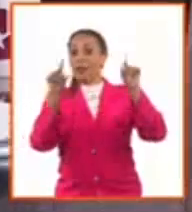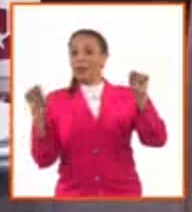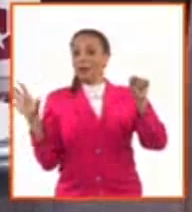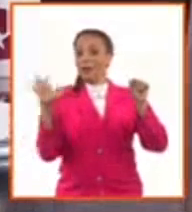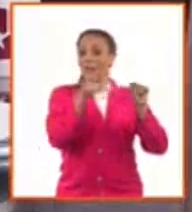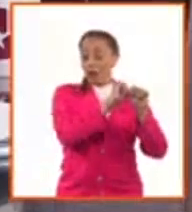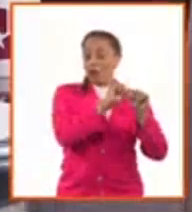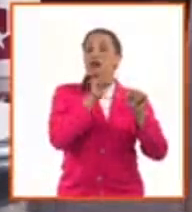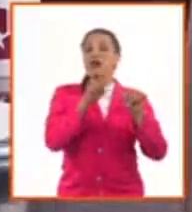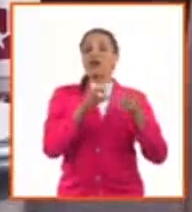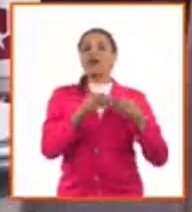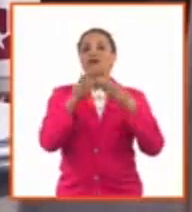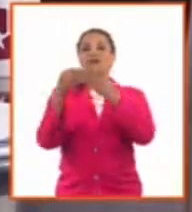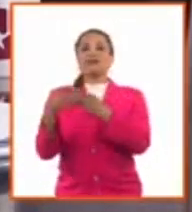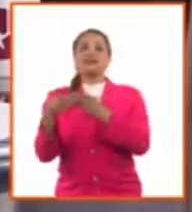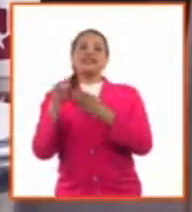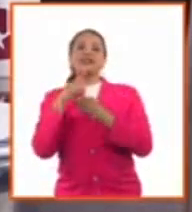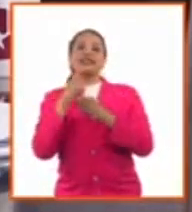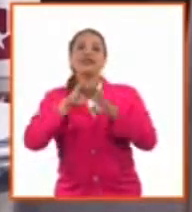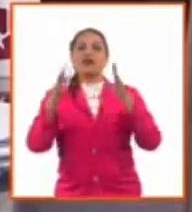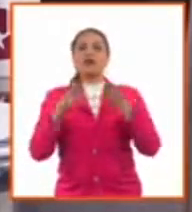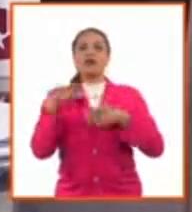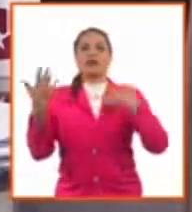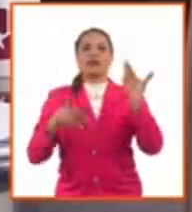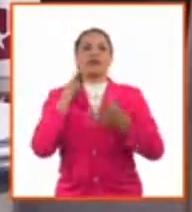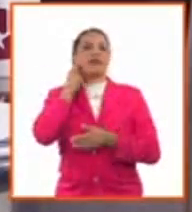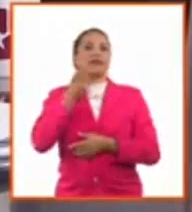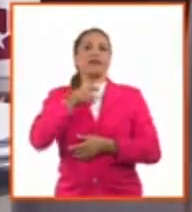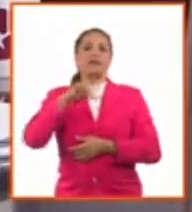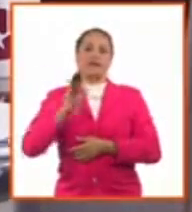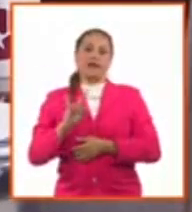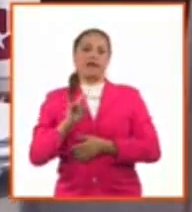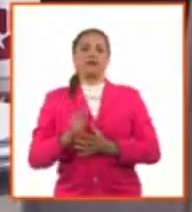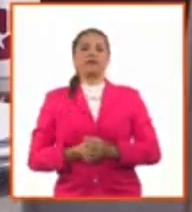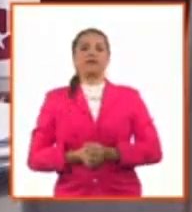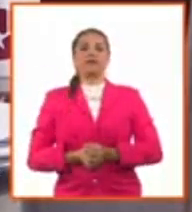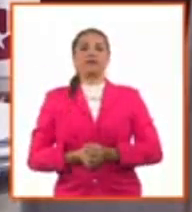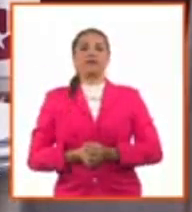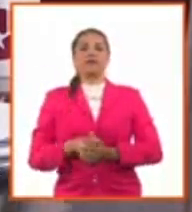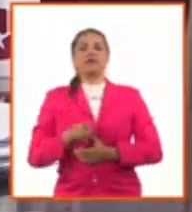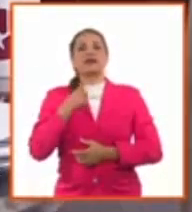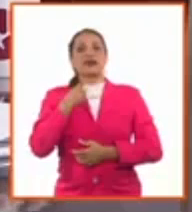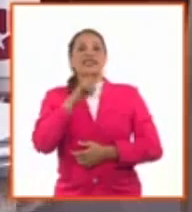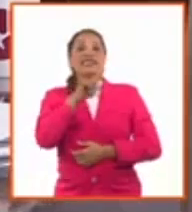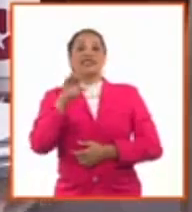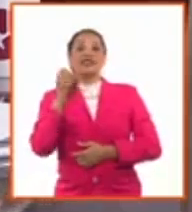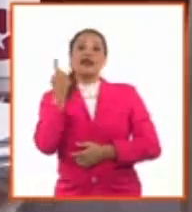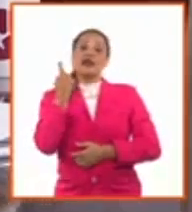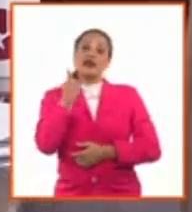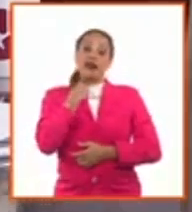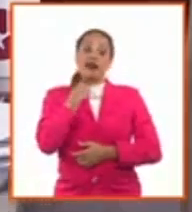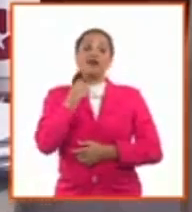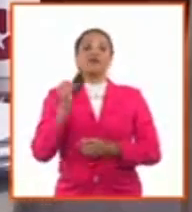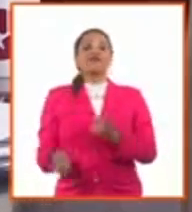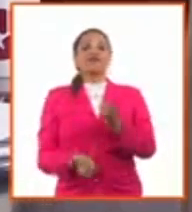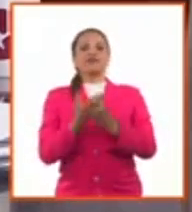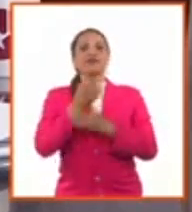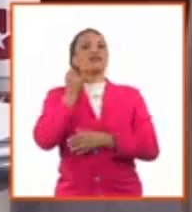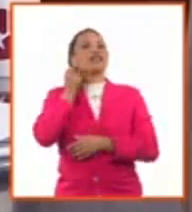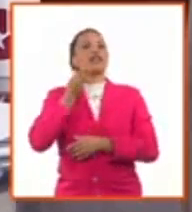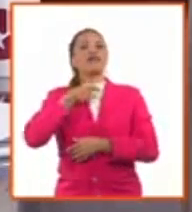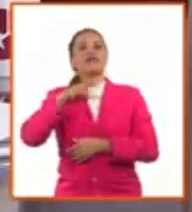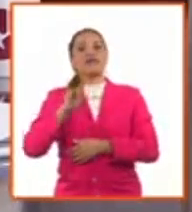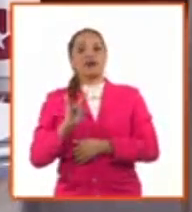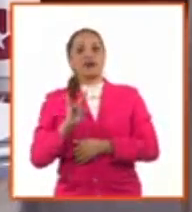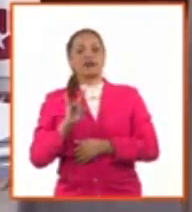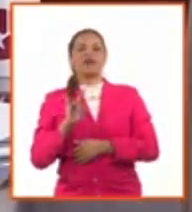son protagonistas de todas las actividades de la FEU, Carla. Centenario de la FEU, centenario de Alma Mater un poco antes. Así